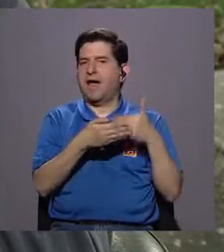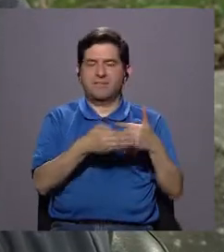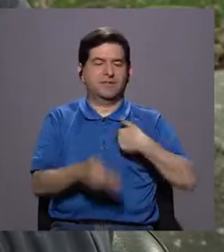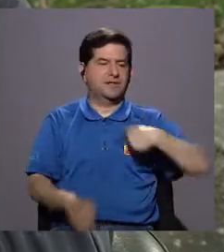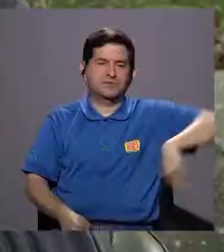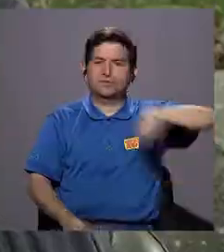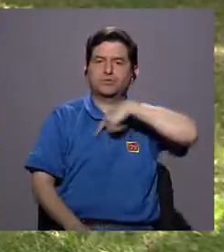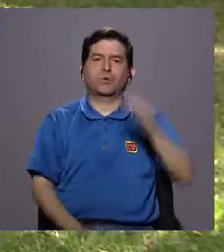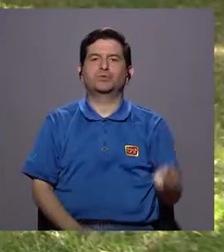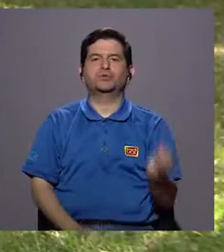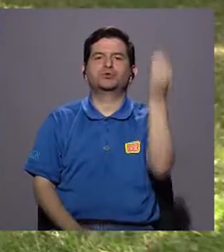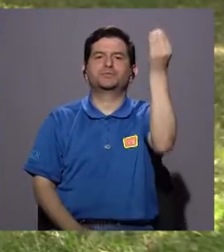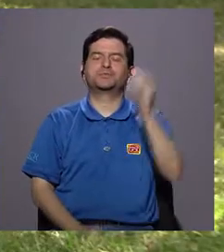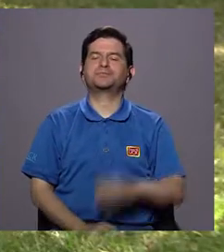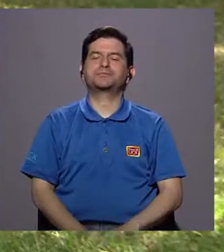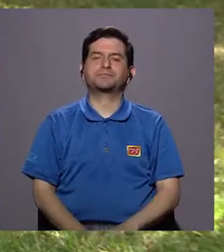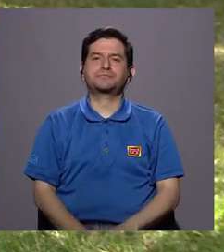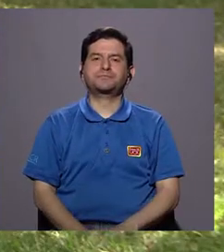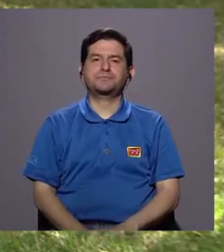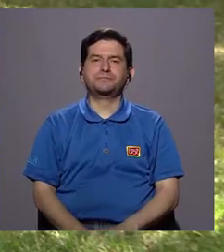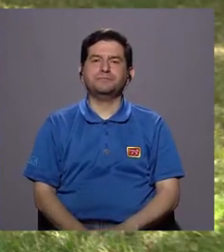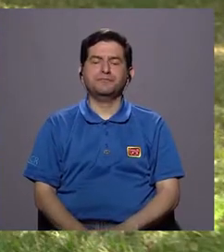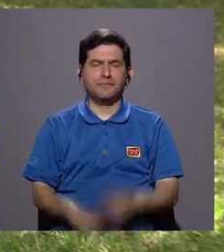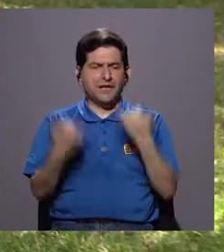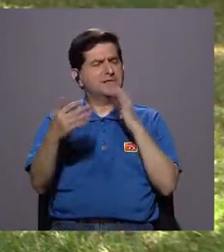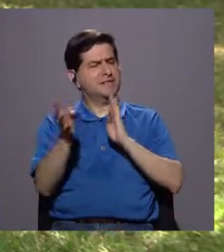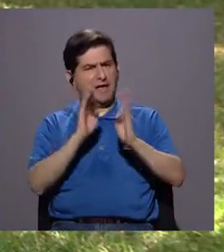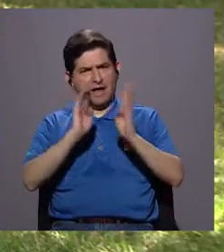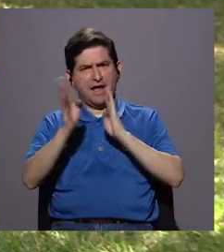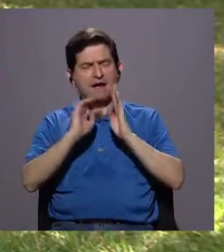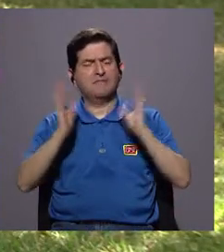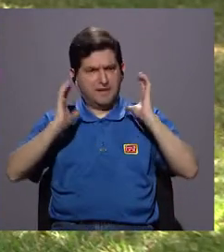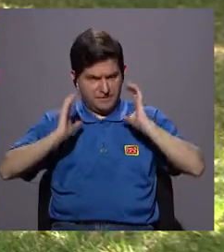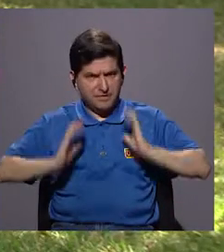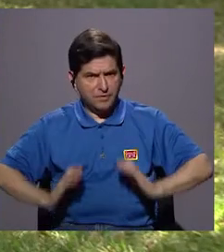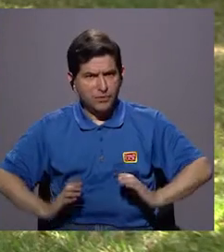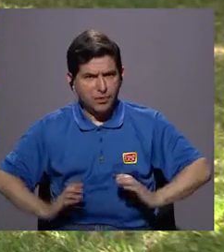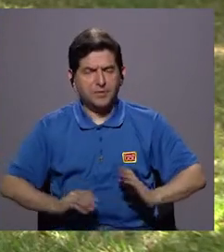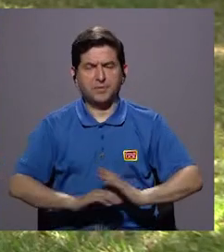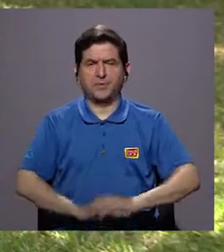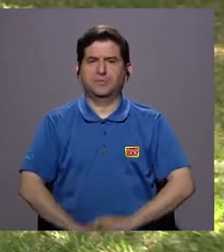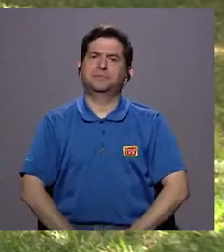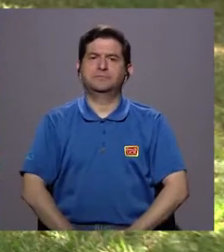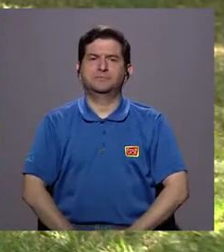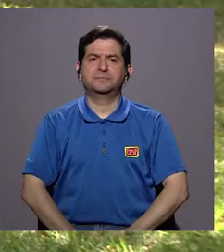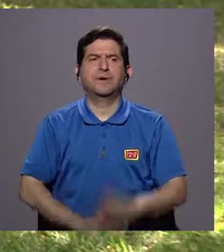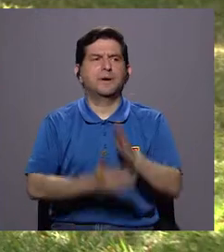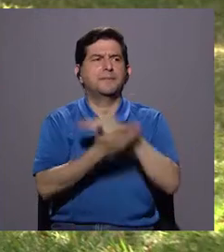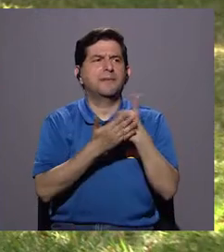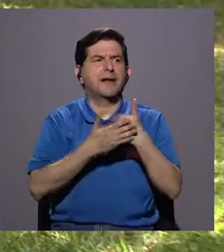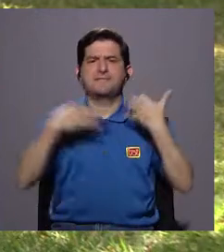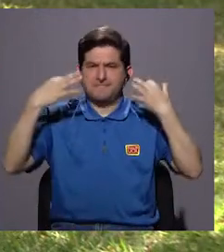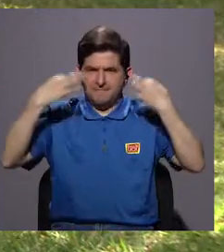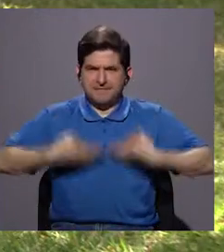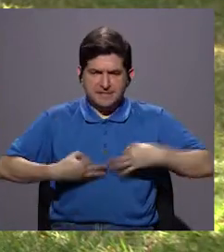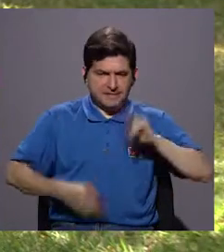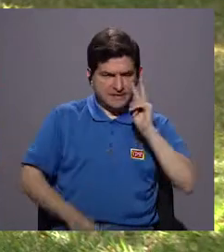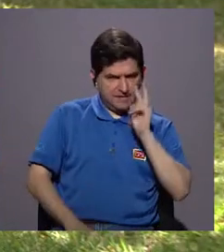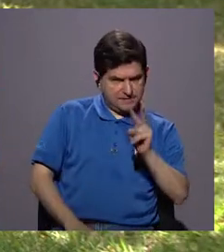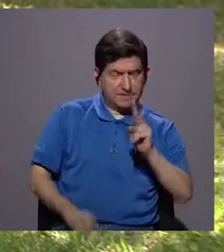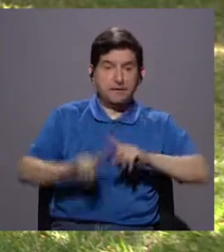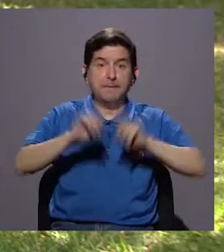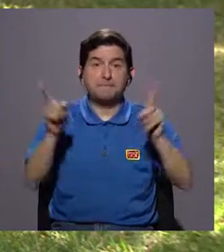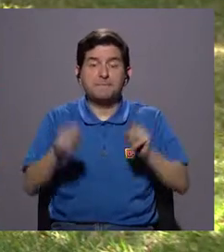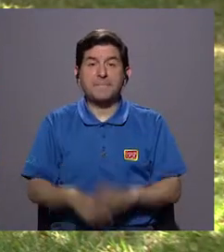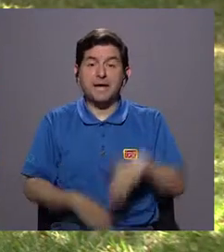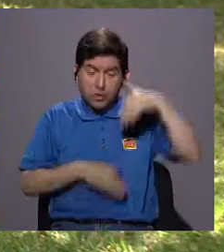más jóvenes. Puede ser, bueno, hemos conversado un poquito más del cuerpo, digamos como de la parte física, lo que vemos, pero lo